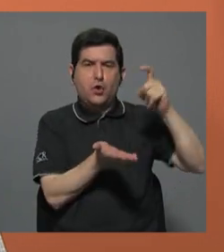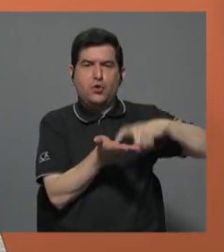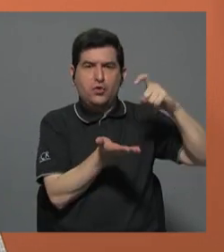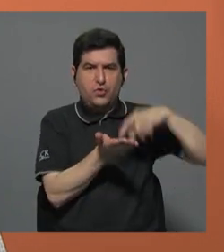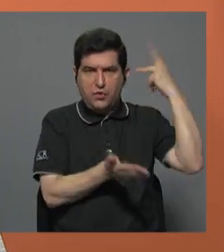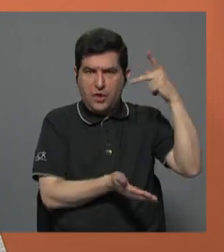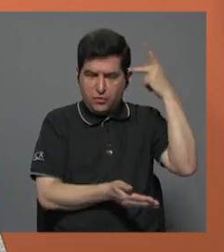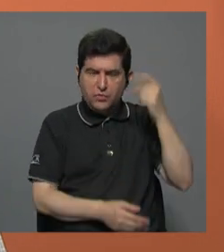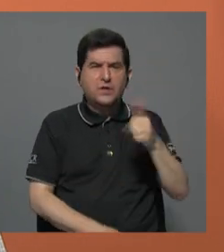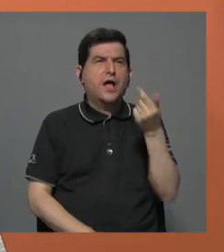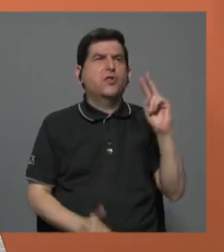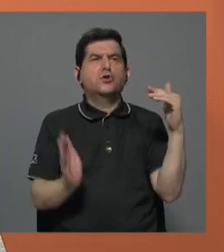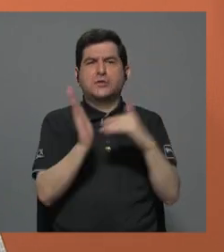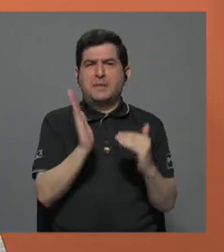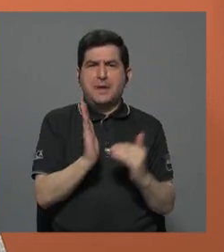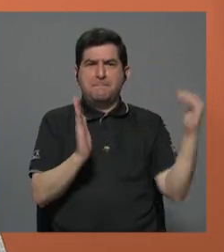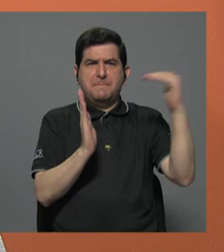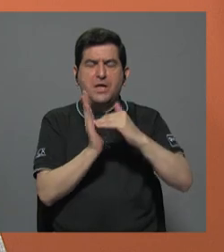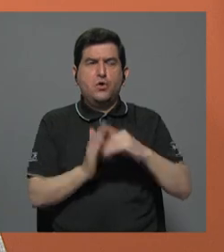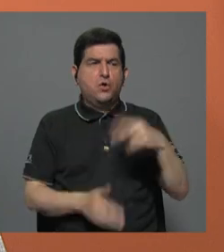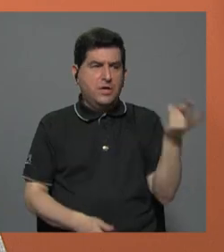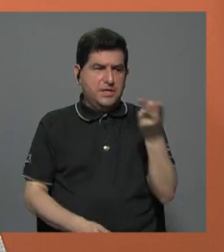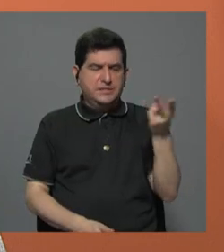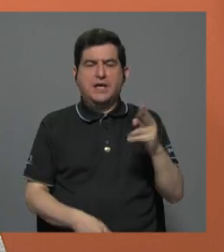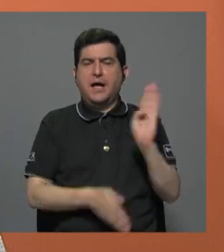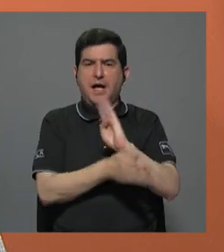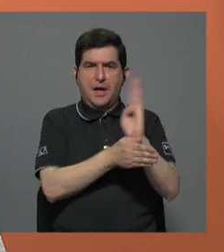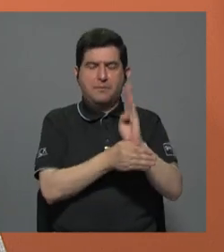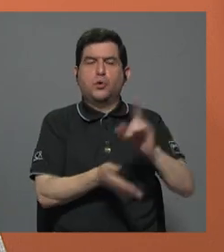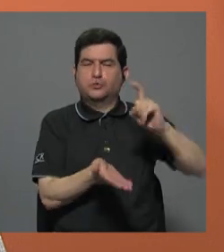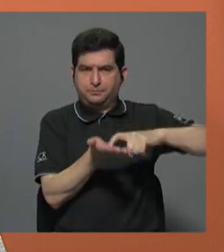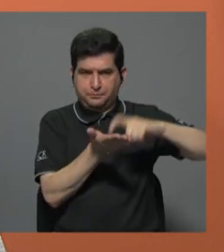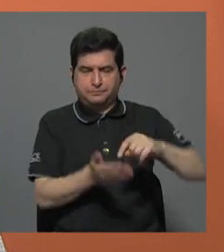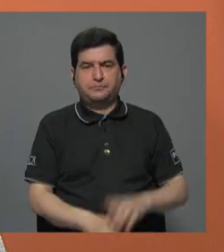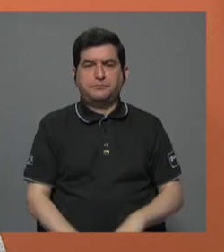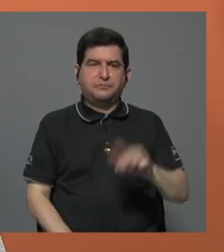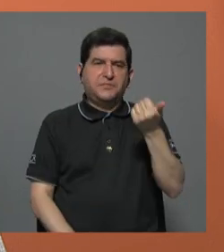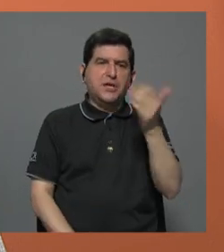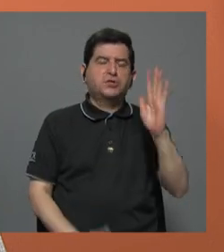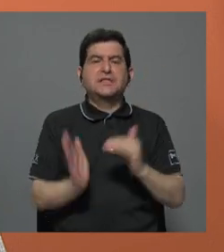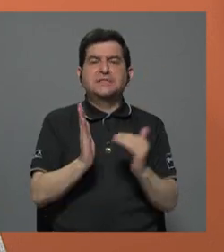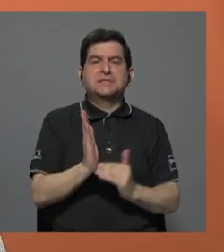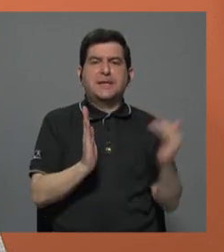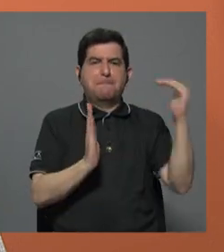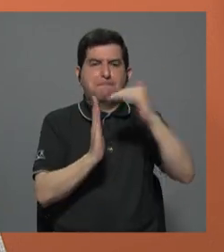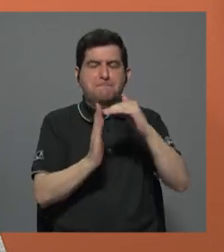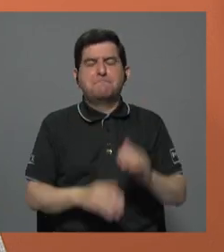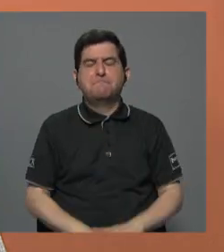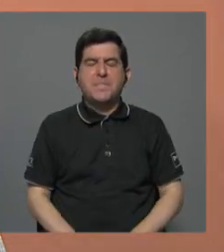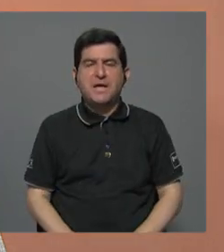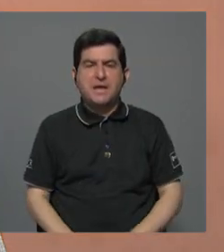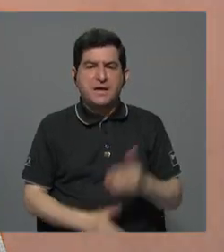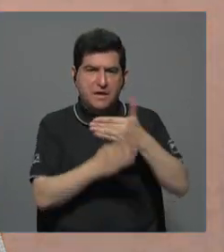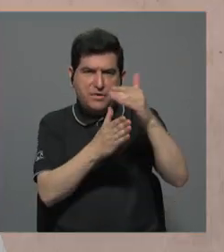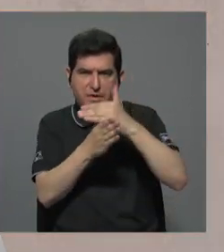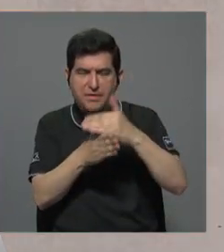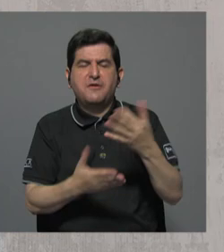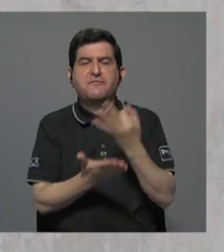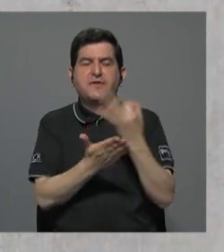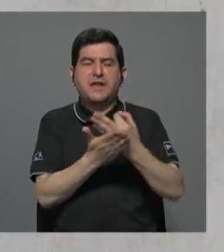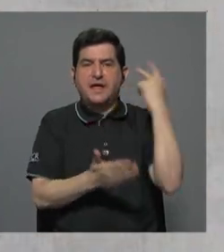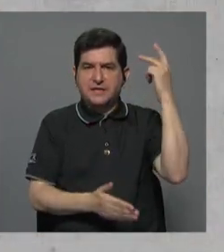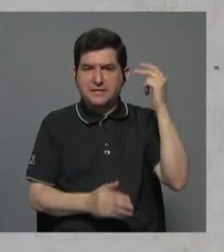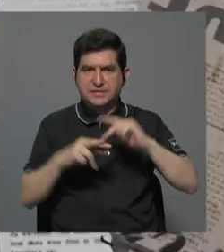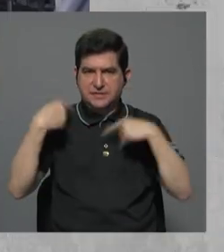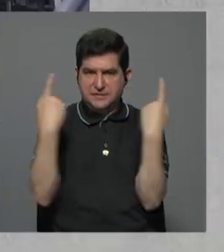12 mil millones más o menos fue lo que recibieron esos dos bancos de parte de la deuda de los 15.000 más o menos que se repartieron en bonos para financiamiento partidos